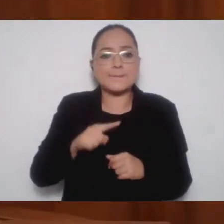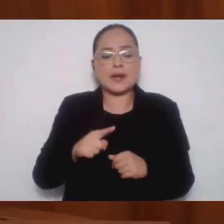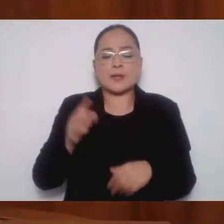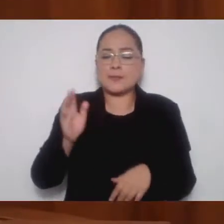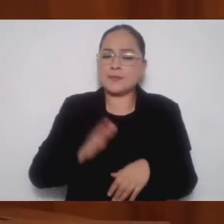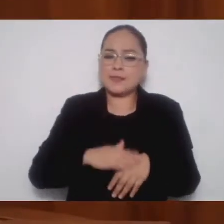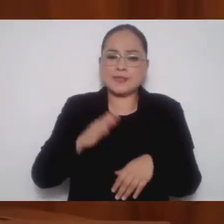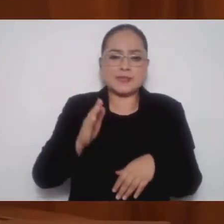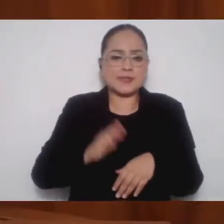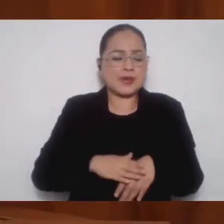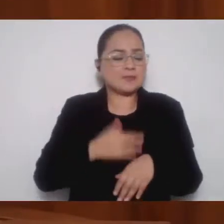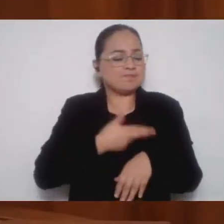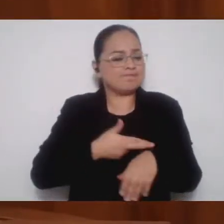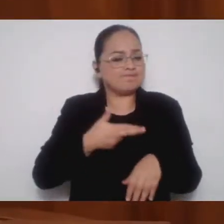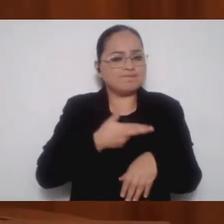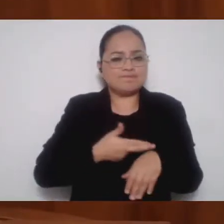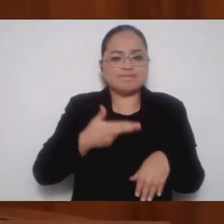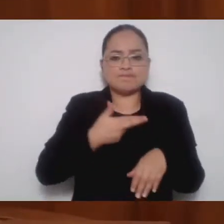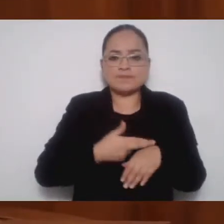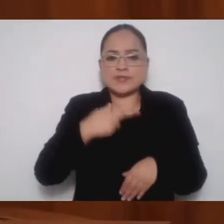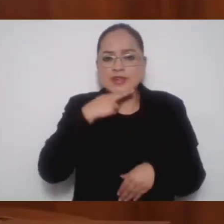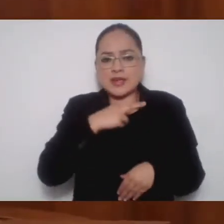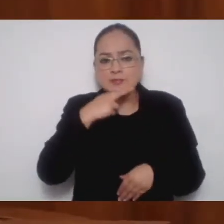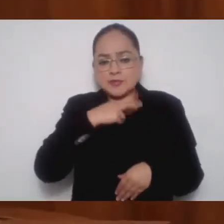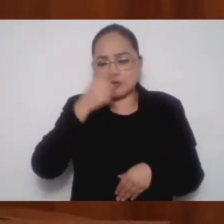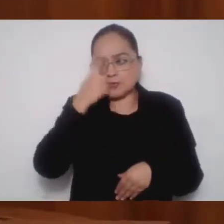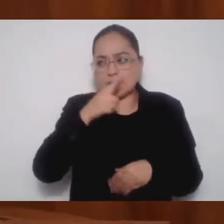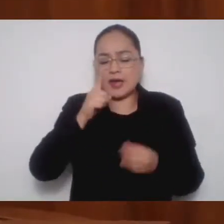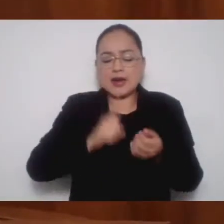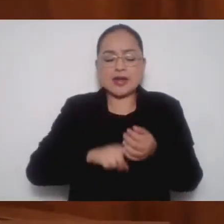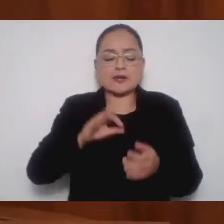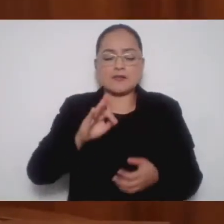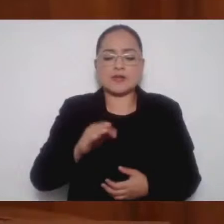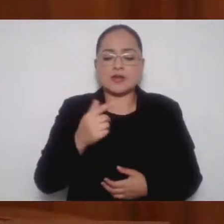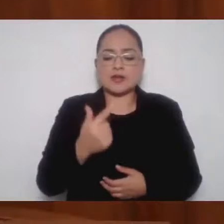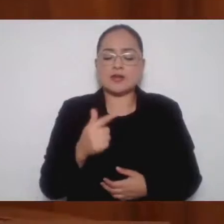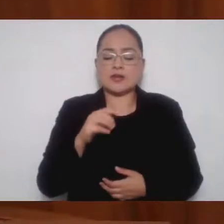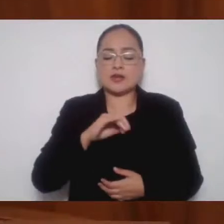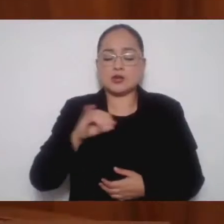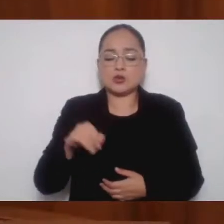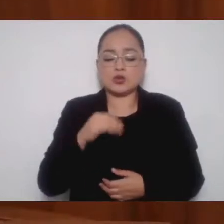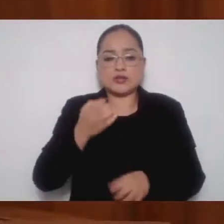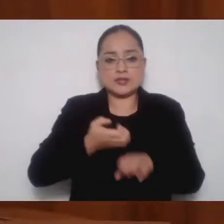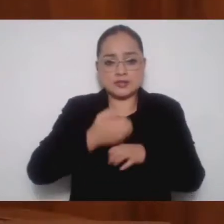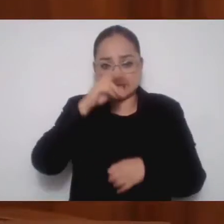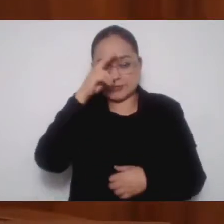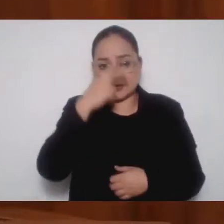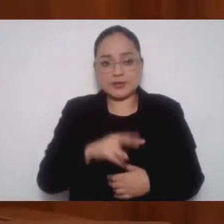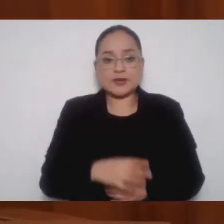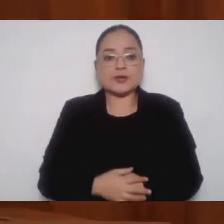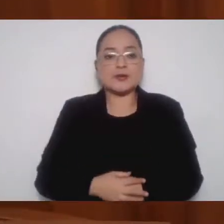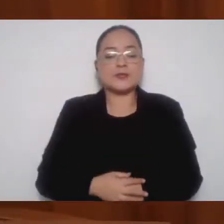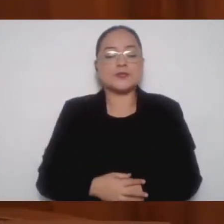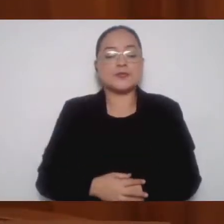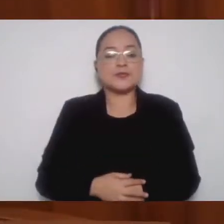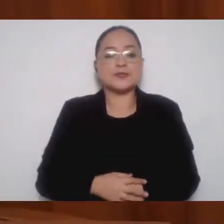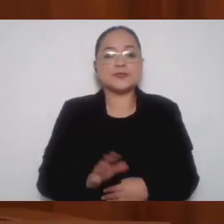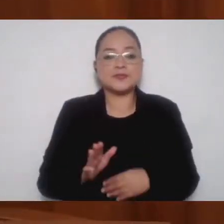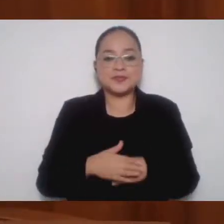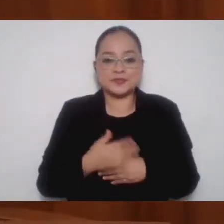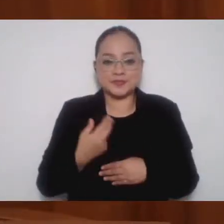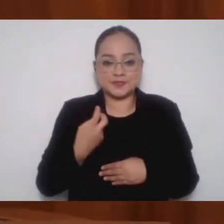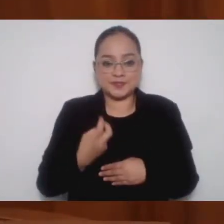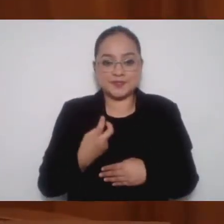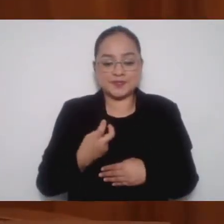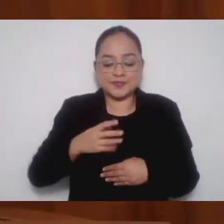la máxima diligencia de la Fiscalía General de Justicia del Estado de México. Por